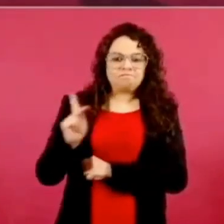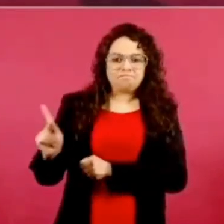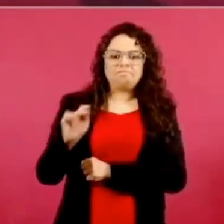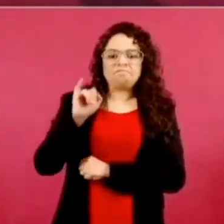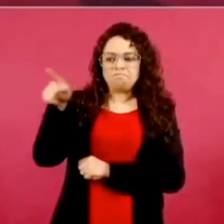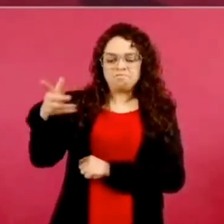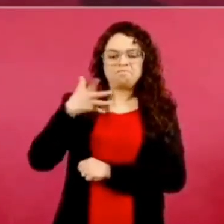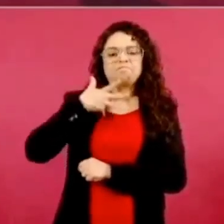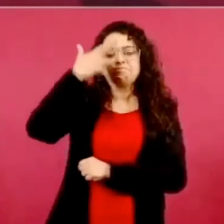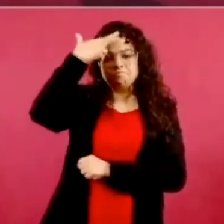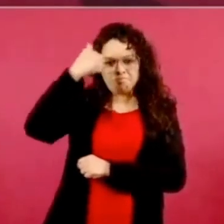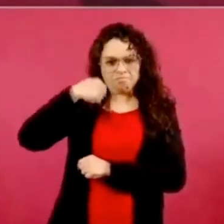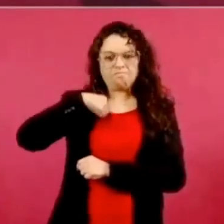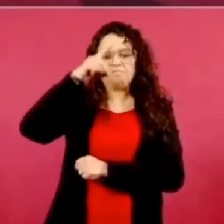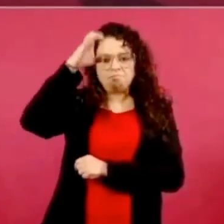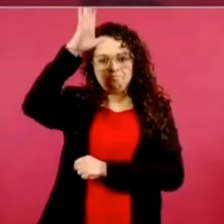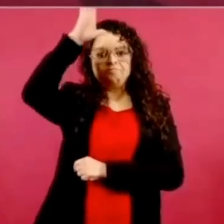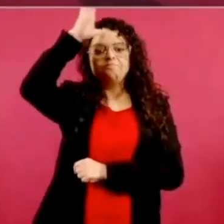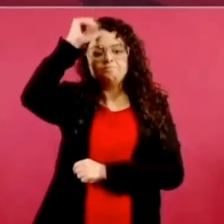el Poder Judicial